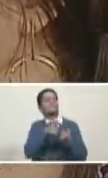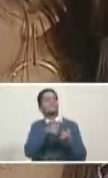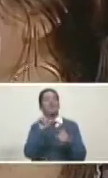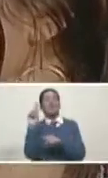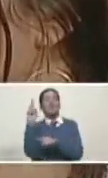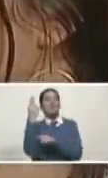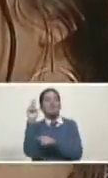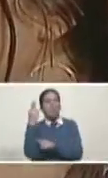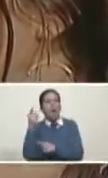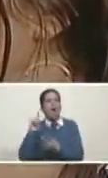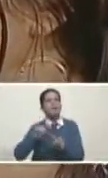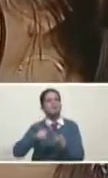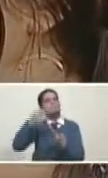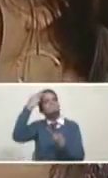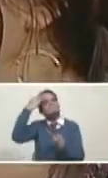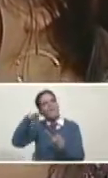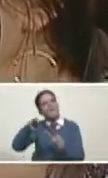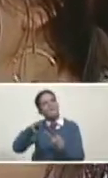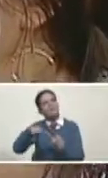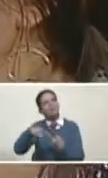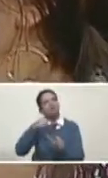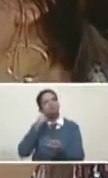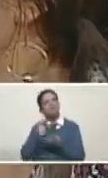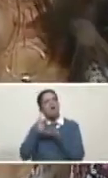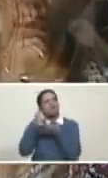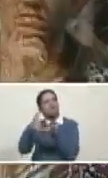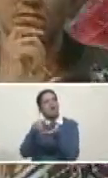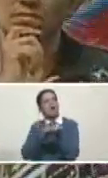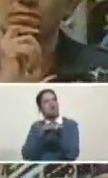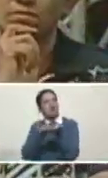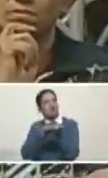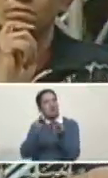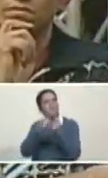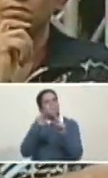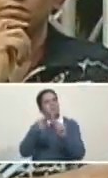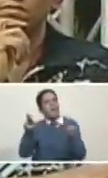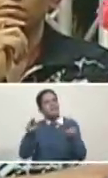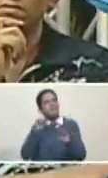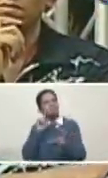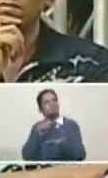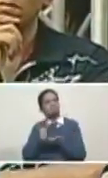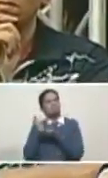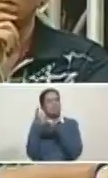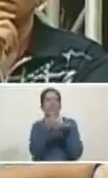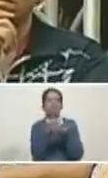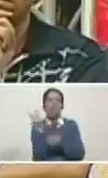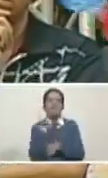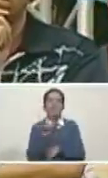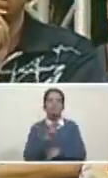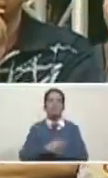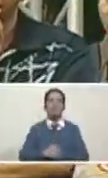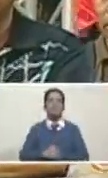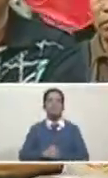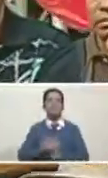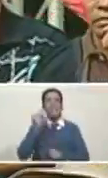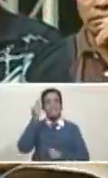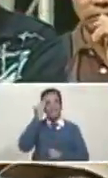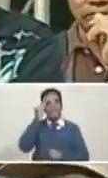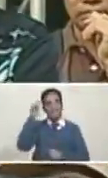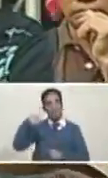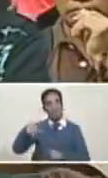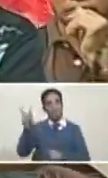de CARICOM, para una solución pacífica y dialogada a favor de Venezuela. Sabemos que por el bien de